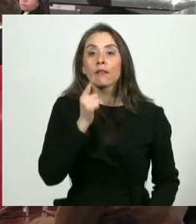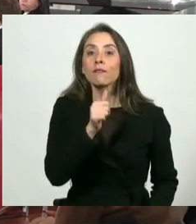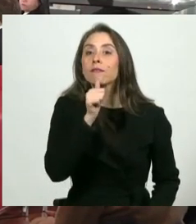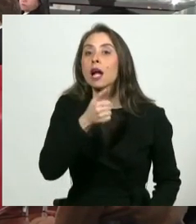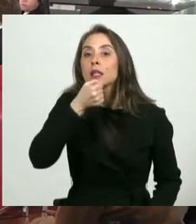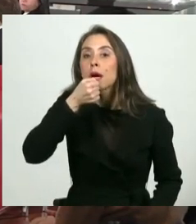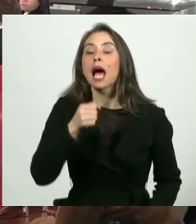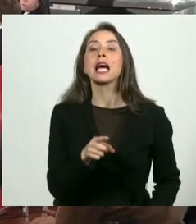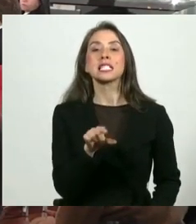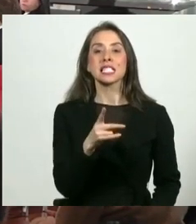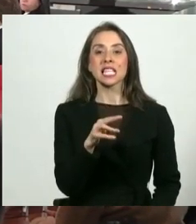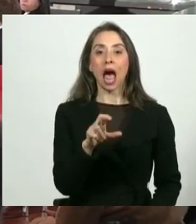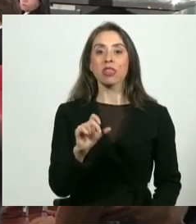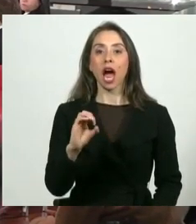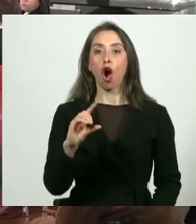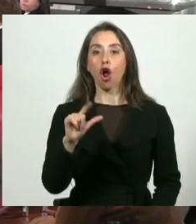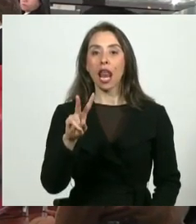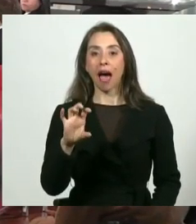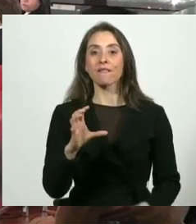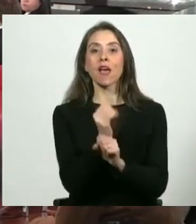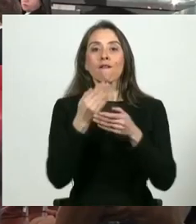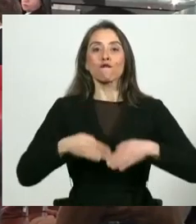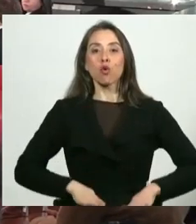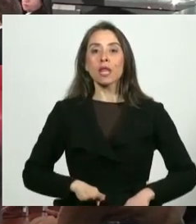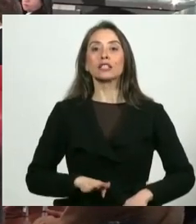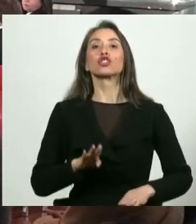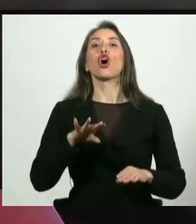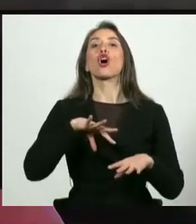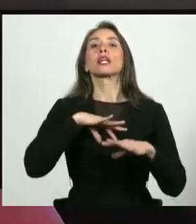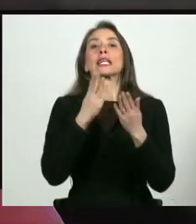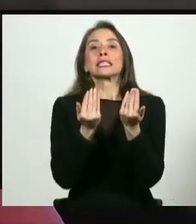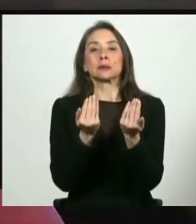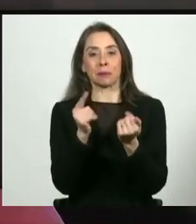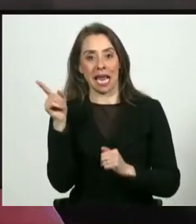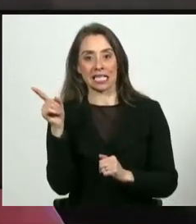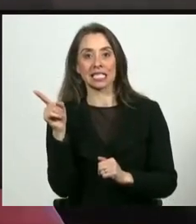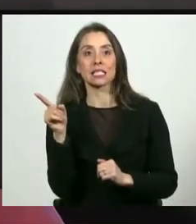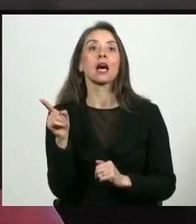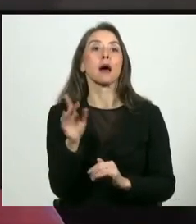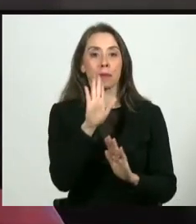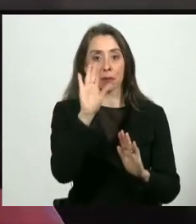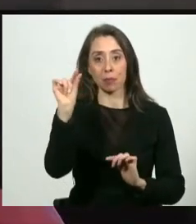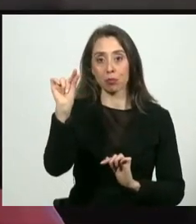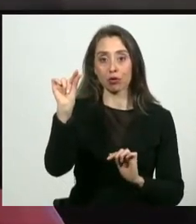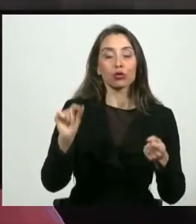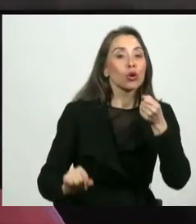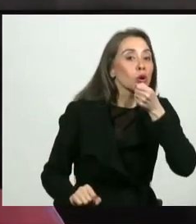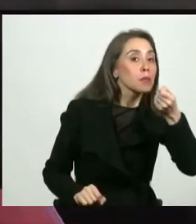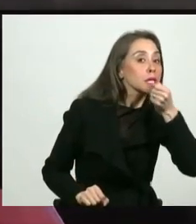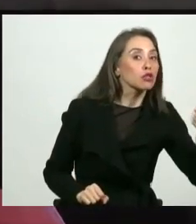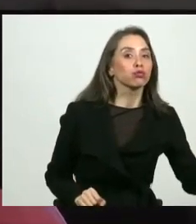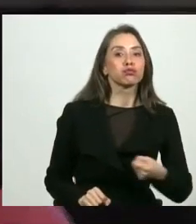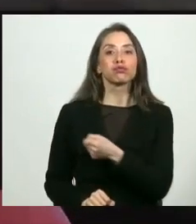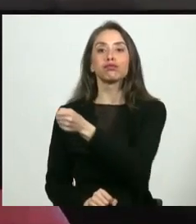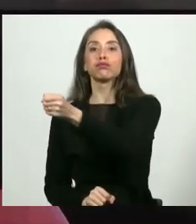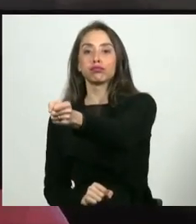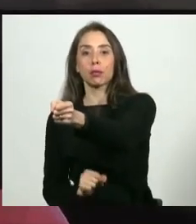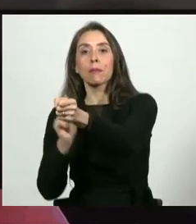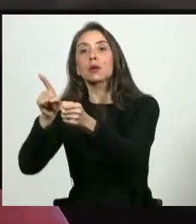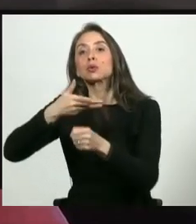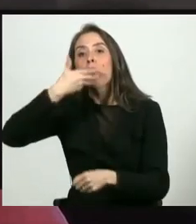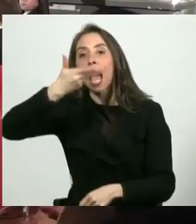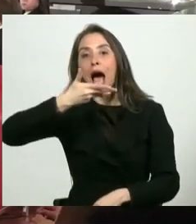Señora Sandra Olave, de la Fundación Esperanza. Ya viene el micrófono para que pueda hacer uso de su